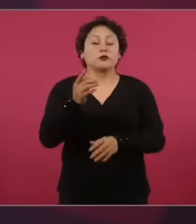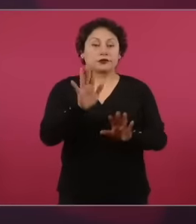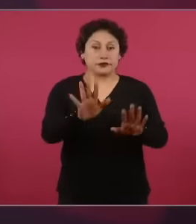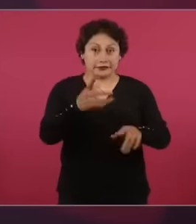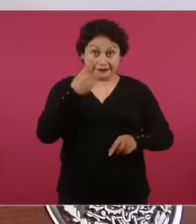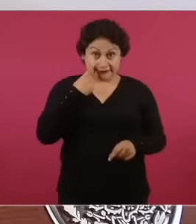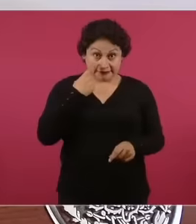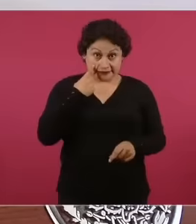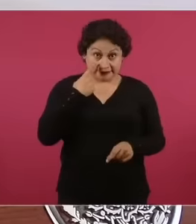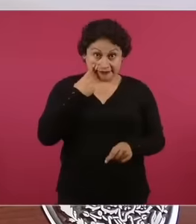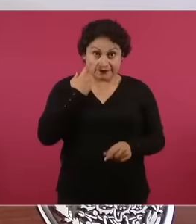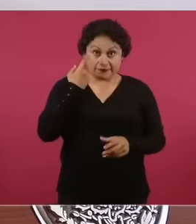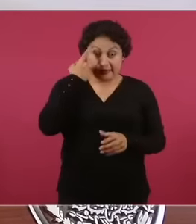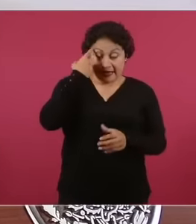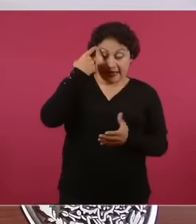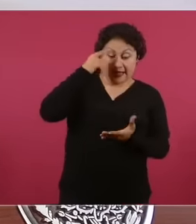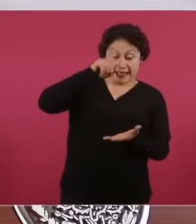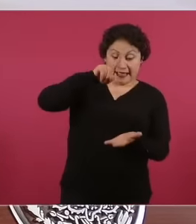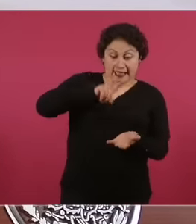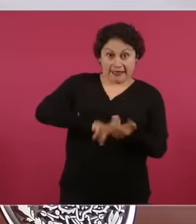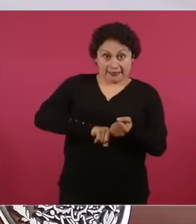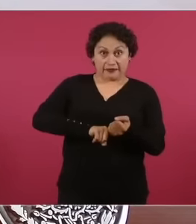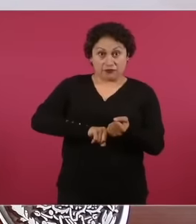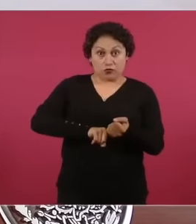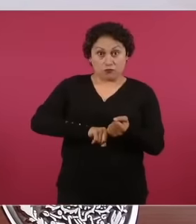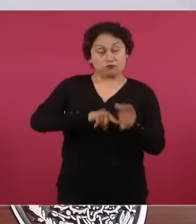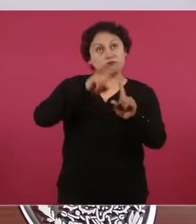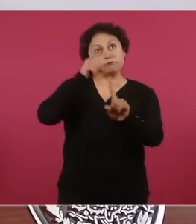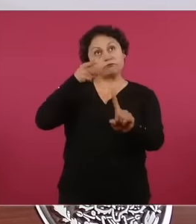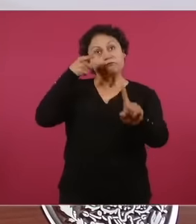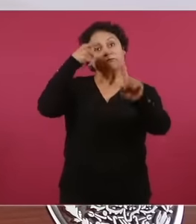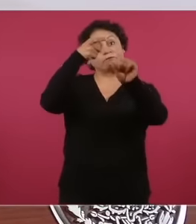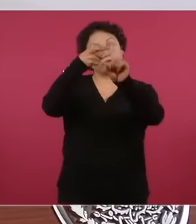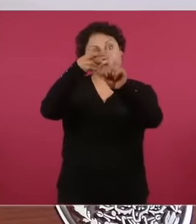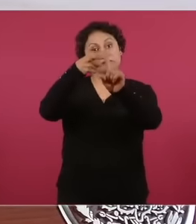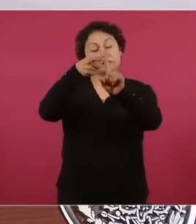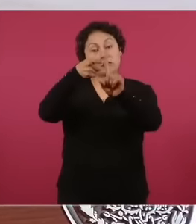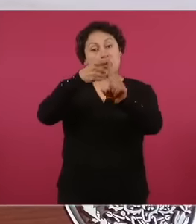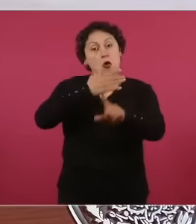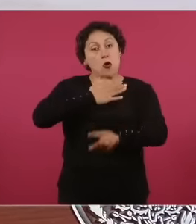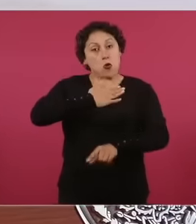lucha por convicciones, por causas justas, uno no puede